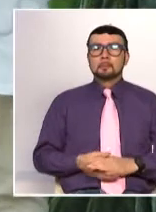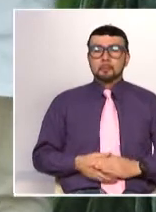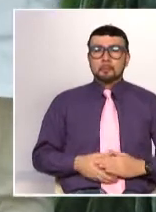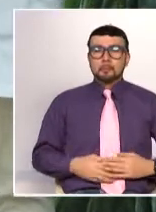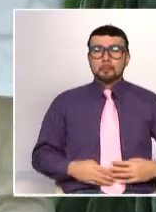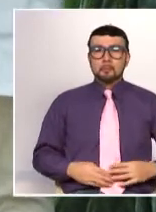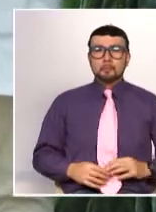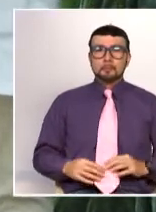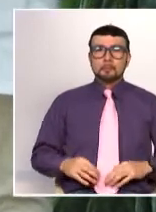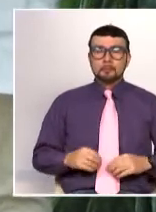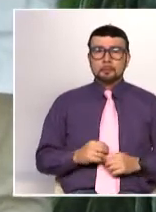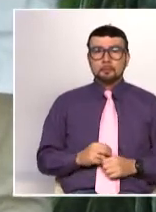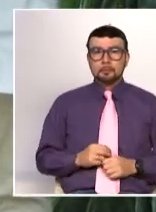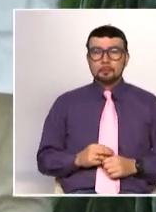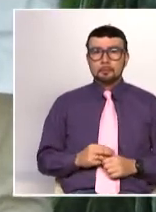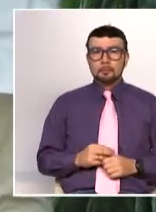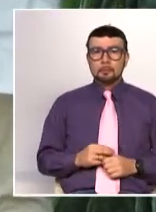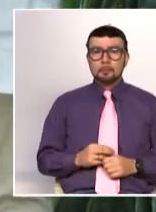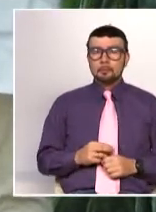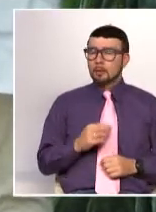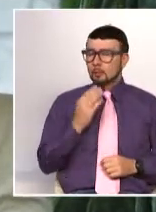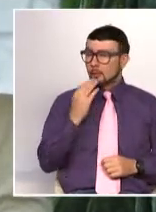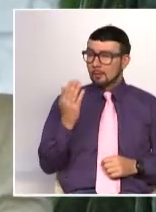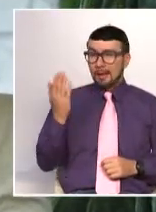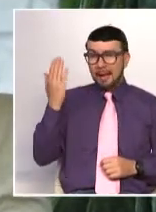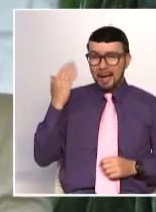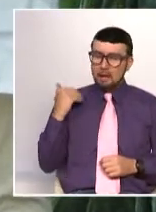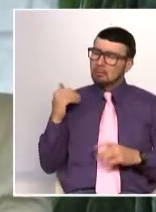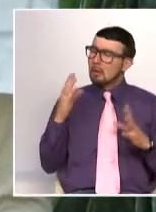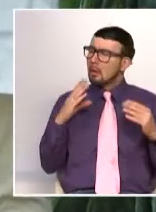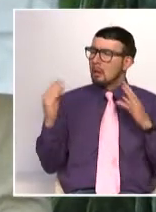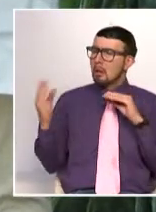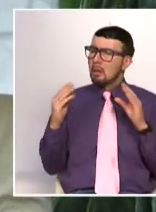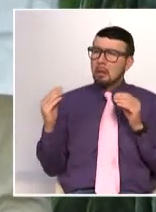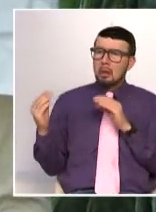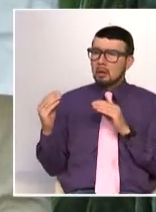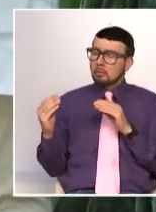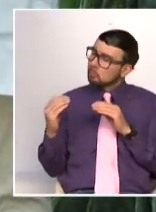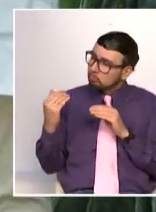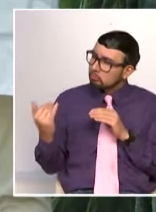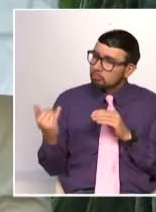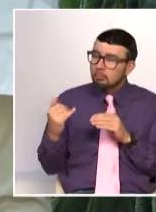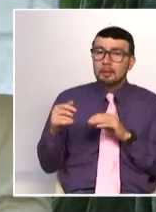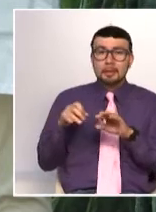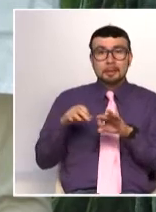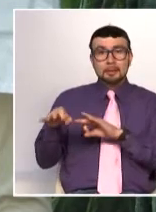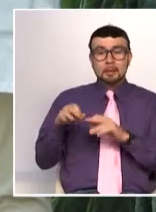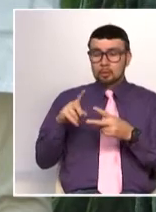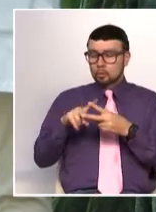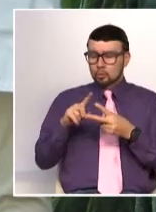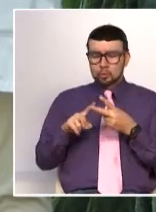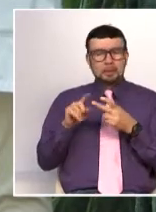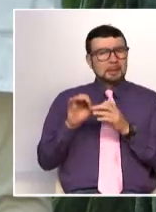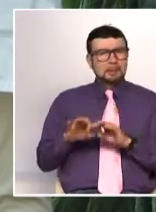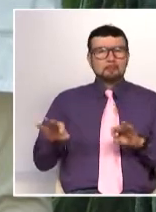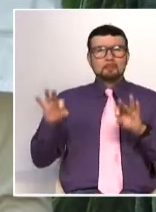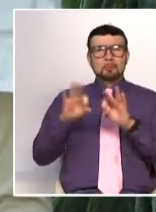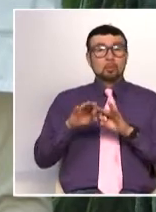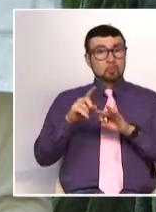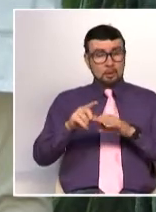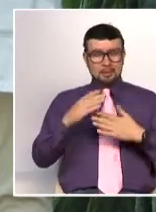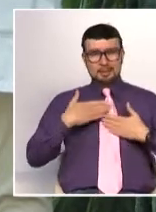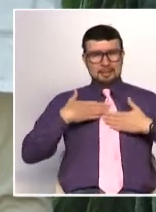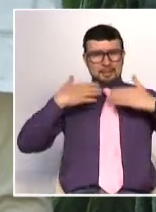está por fuera de cámaras escuchando a los dos elementos clave para usted mantener una buena